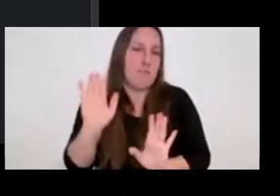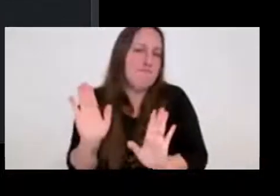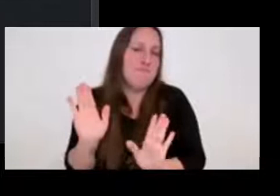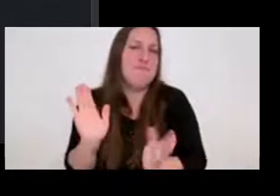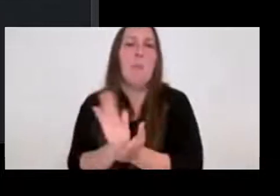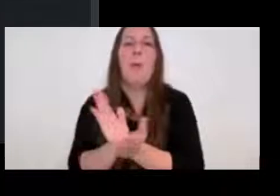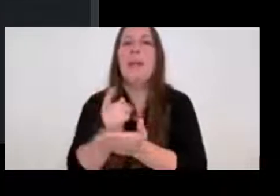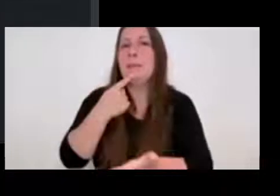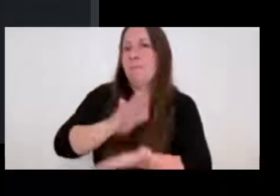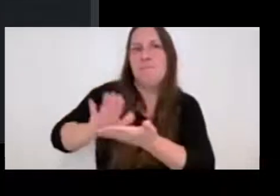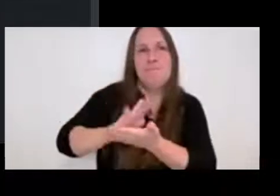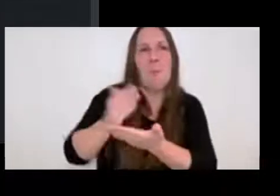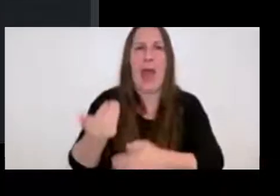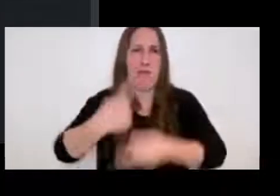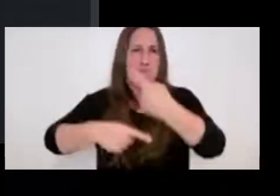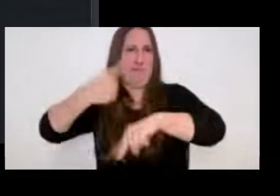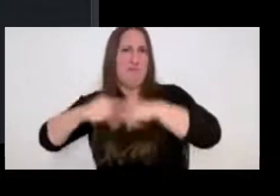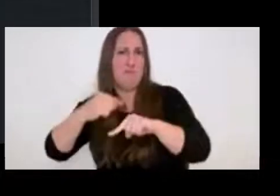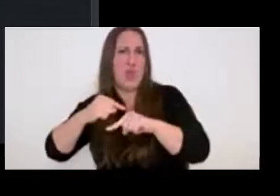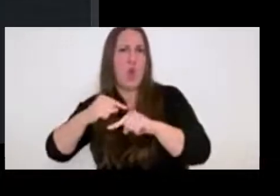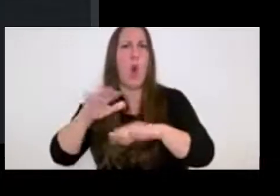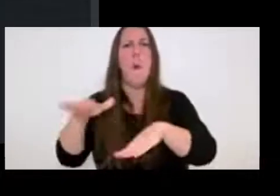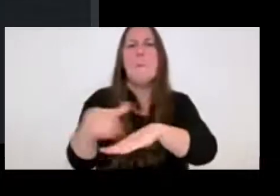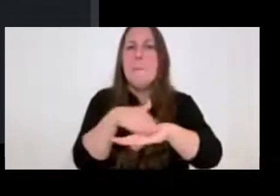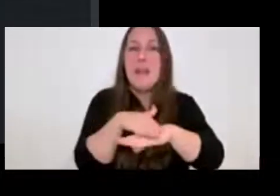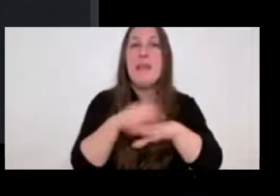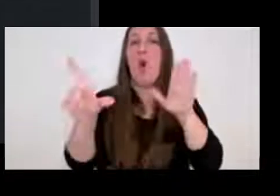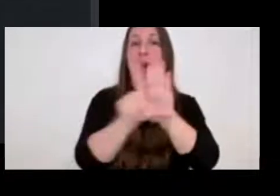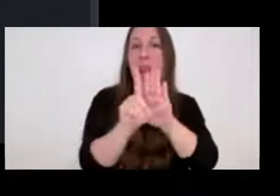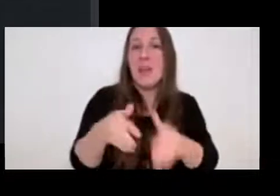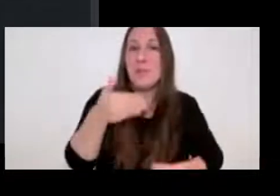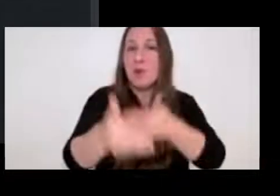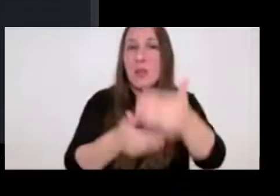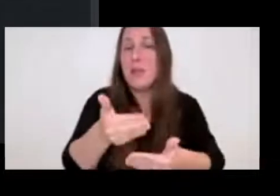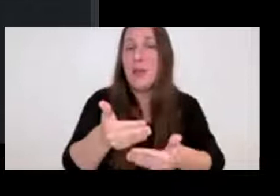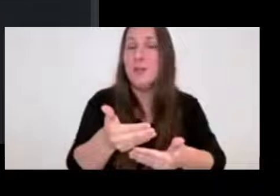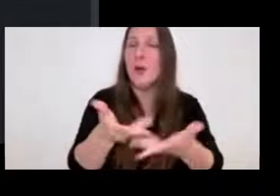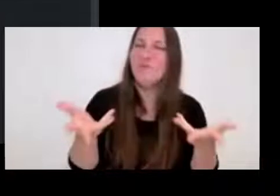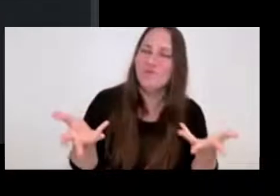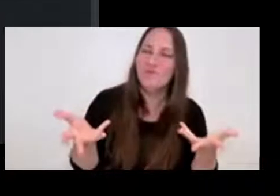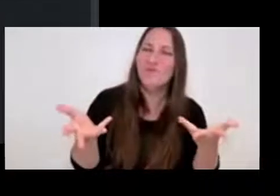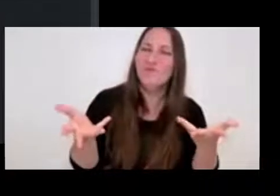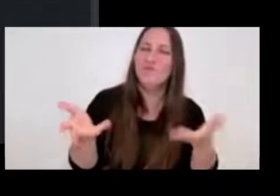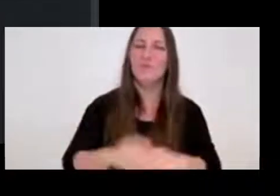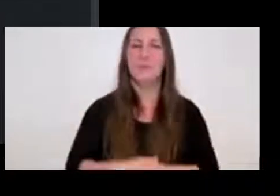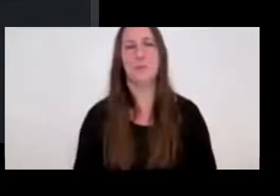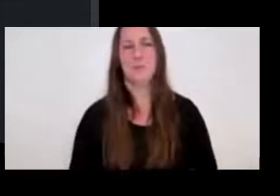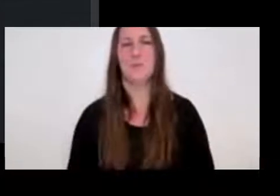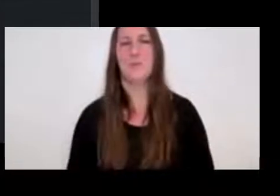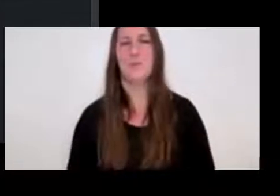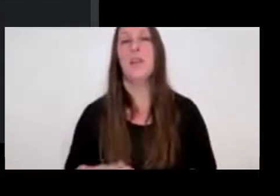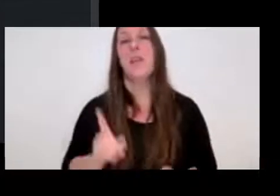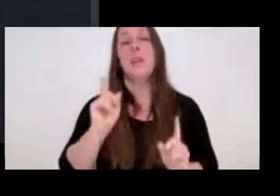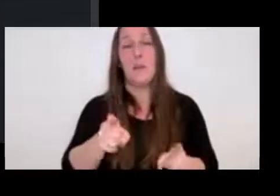Rectificar para menos, por el margen mínimo que da la ley de procedimientos, es repetir, ¿no? Únicamente. Y para más